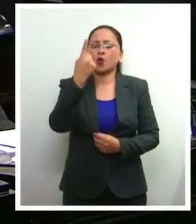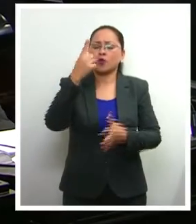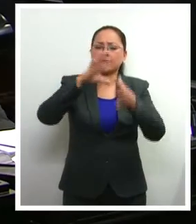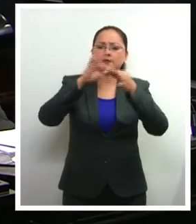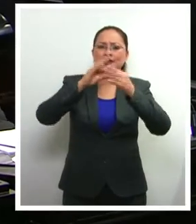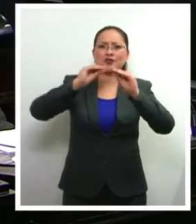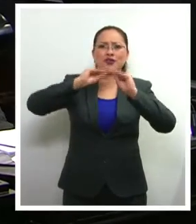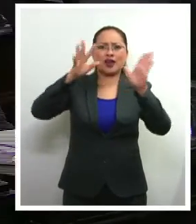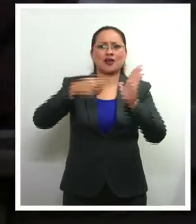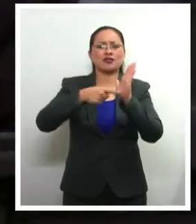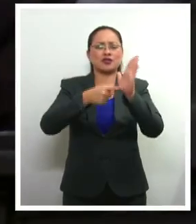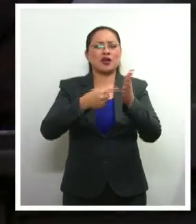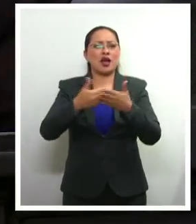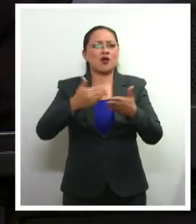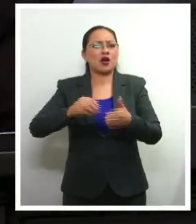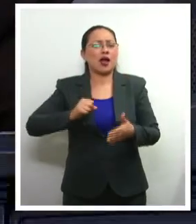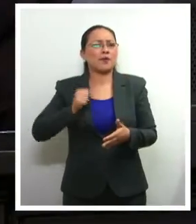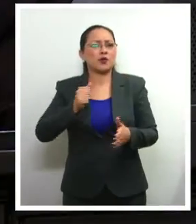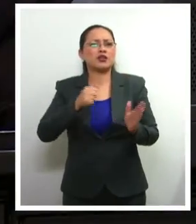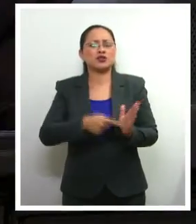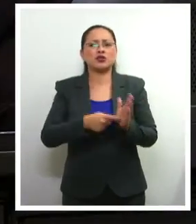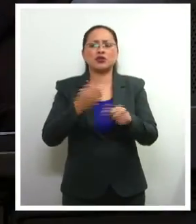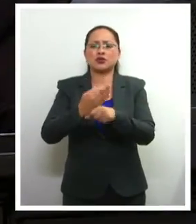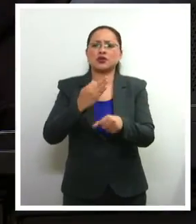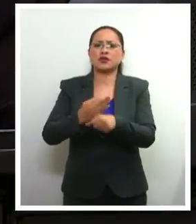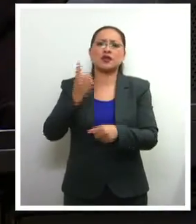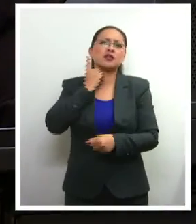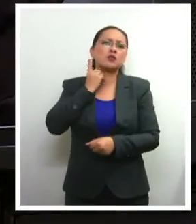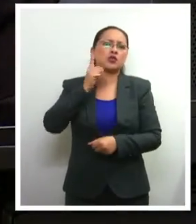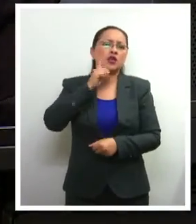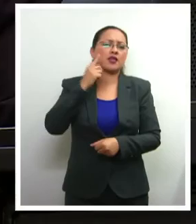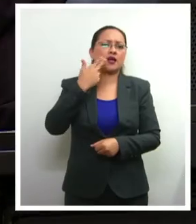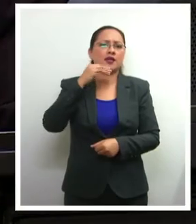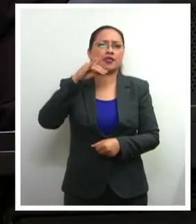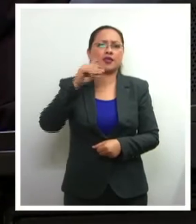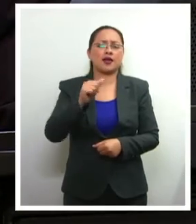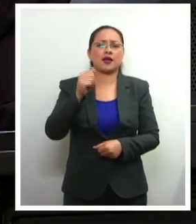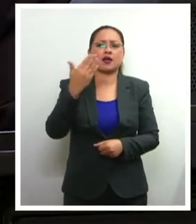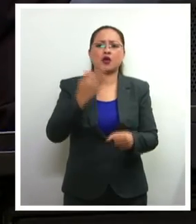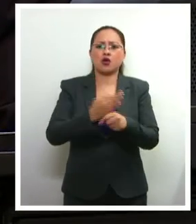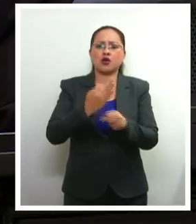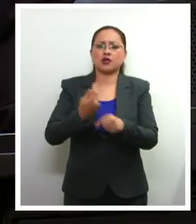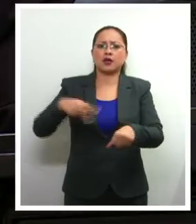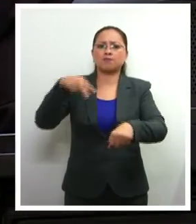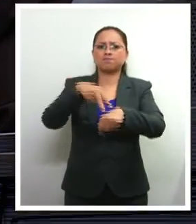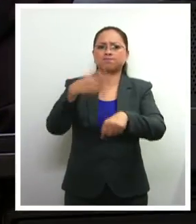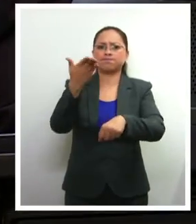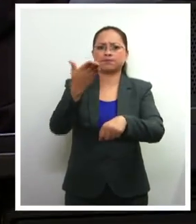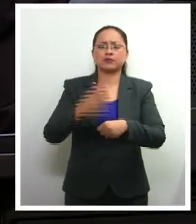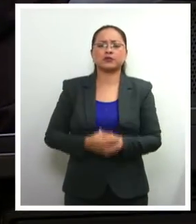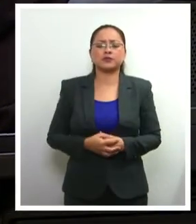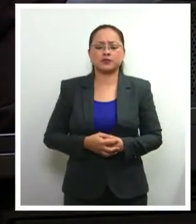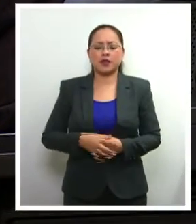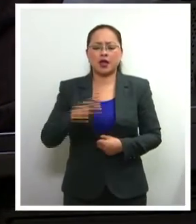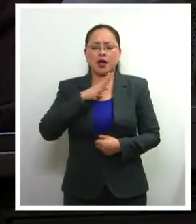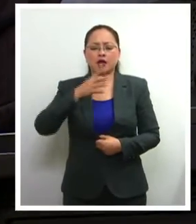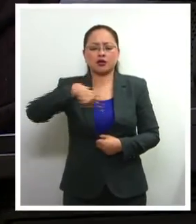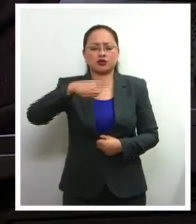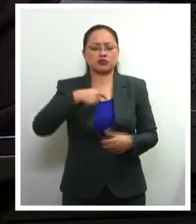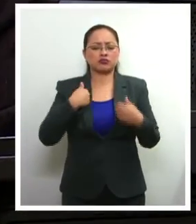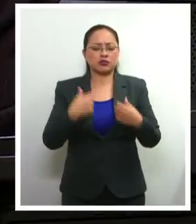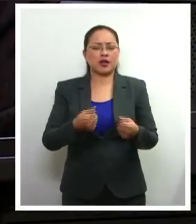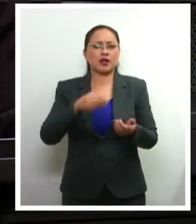aclaración, aprovechando que la diputada Aida Arregui está en uso de la palabra. Tenemos entendido que ella